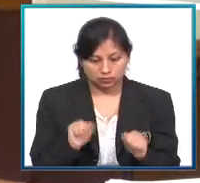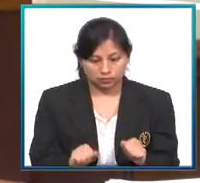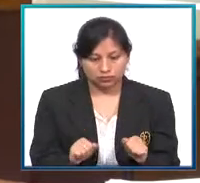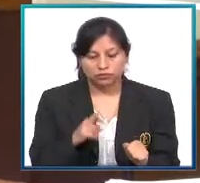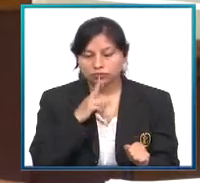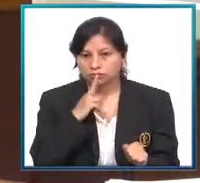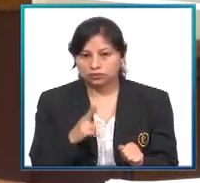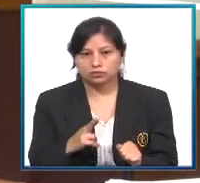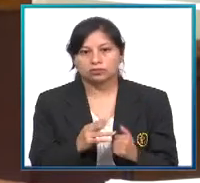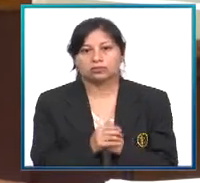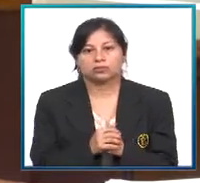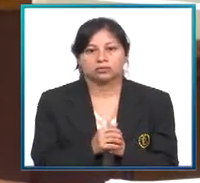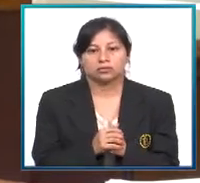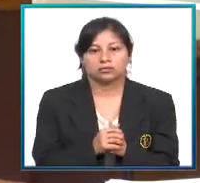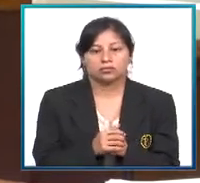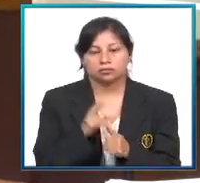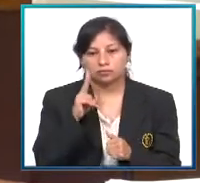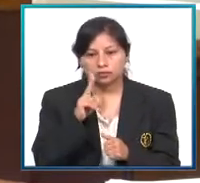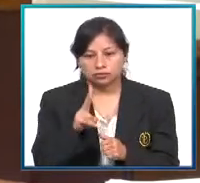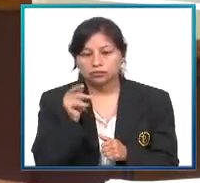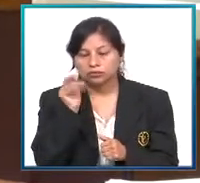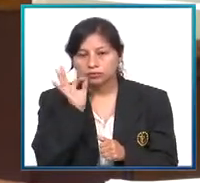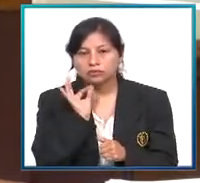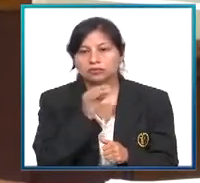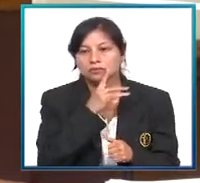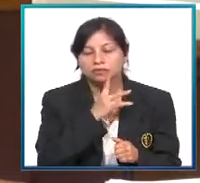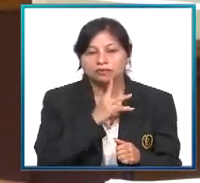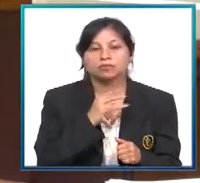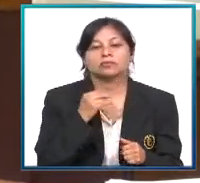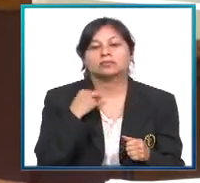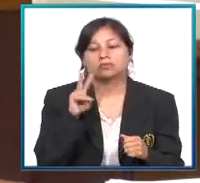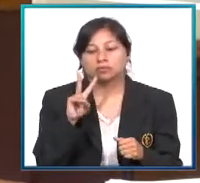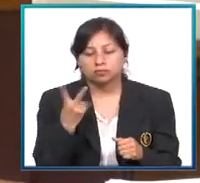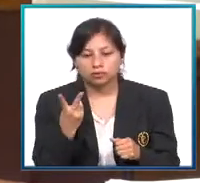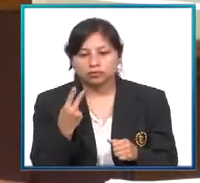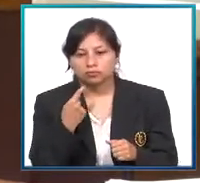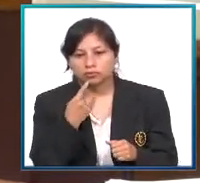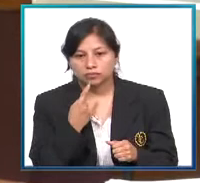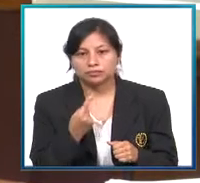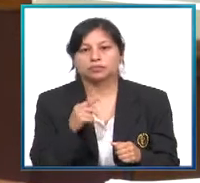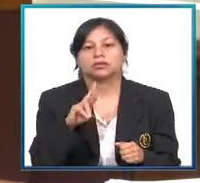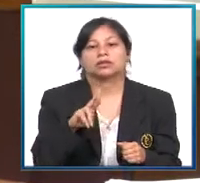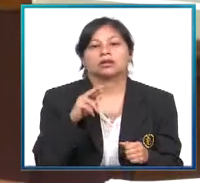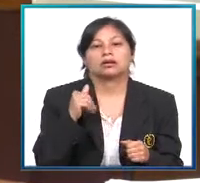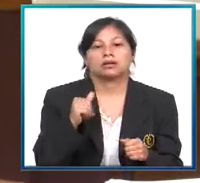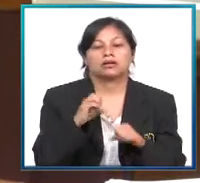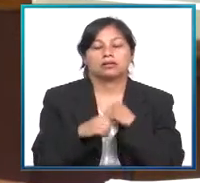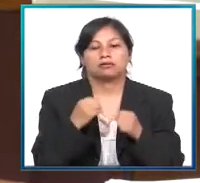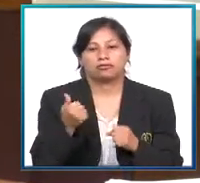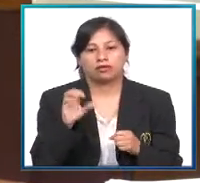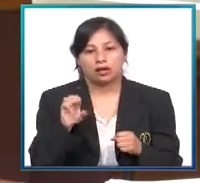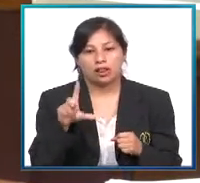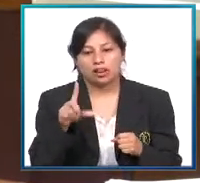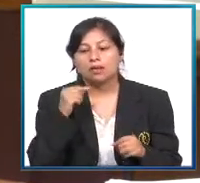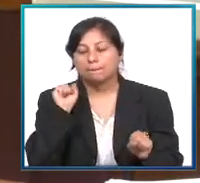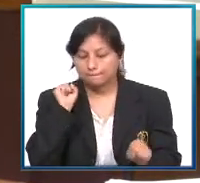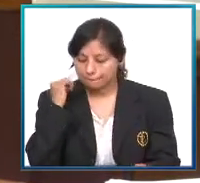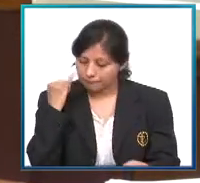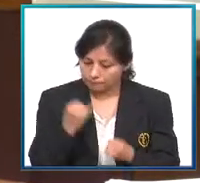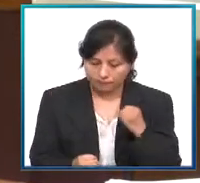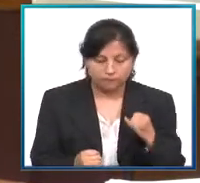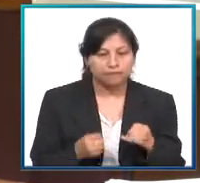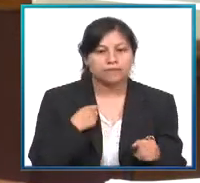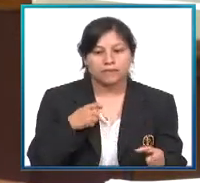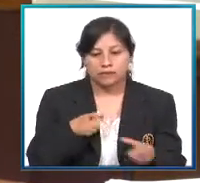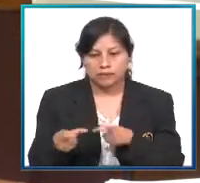el resultado. Pues eran dos fincas, finca San Antonio Chilascó y San Rafael Chilascó, pero logramos pues